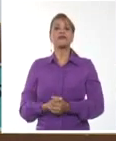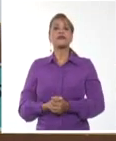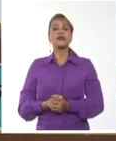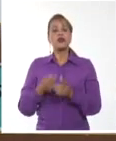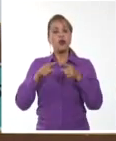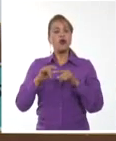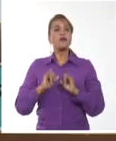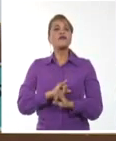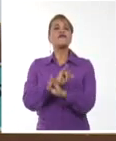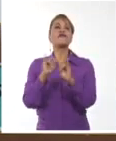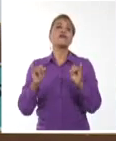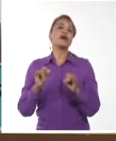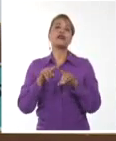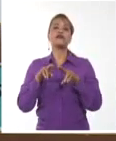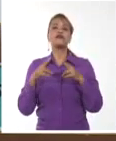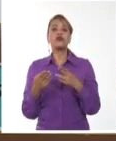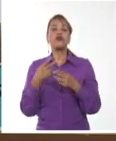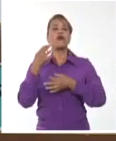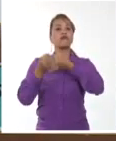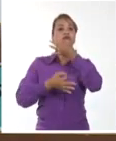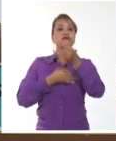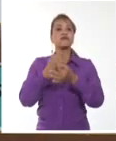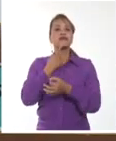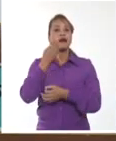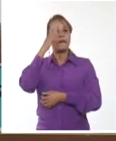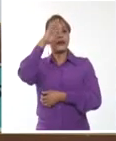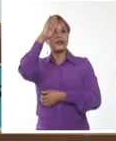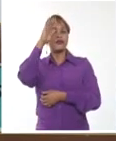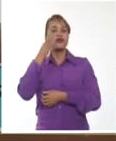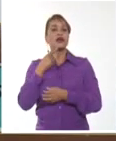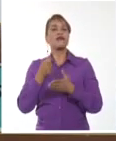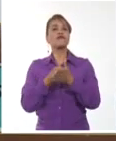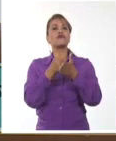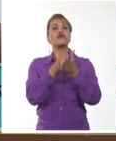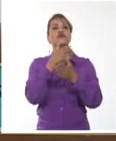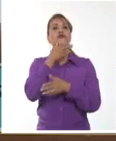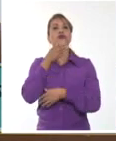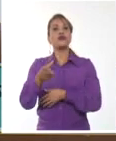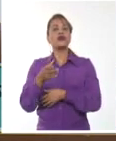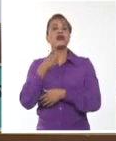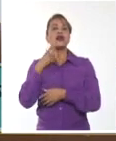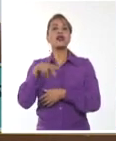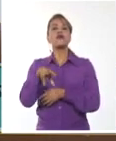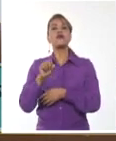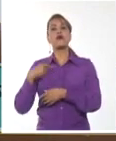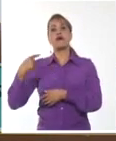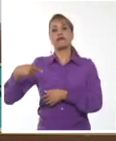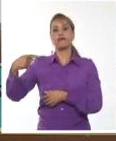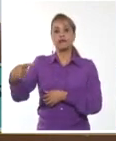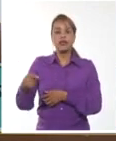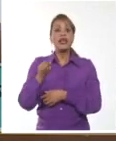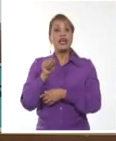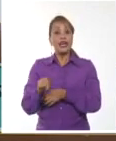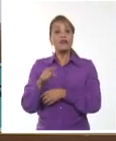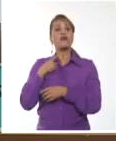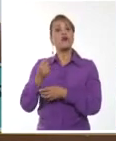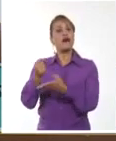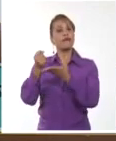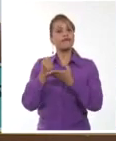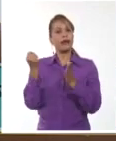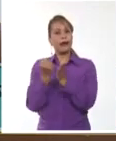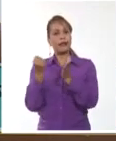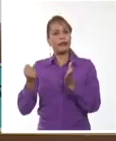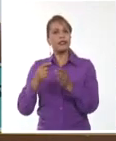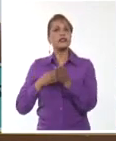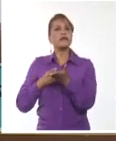hoy estas virtudes patrióticas y revolucionarias que inculcó Fidel a nuestro pueblo, a las nuevas generaciones, que son los que garantizan la continuidad